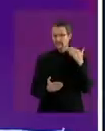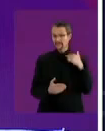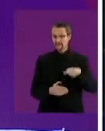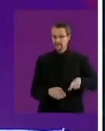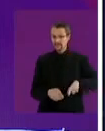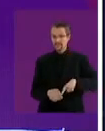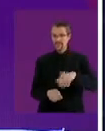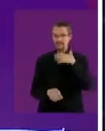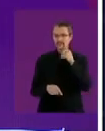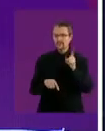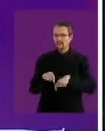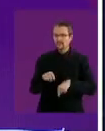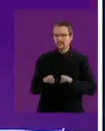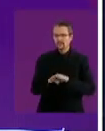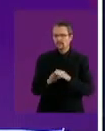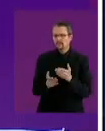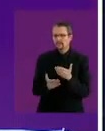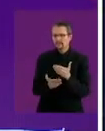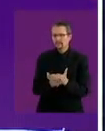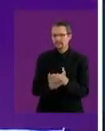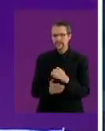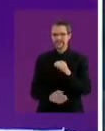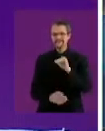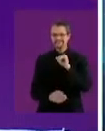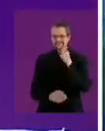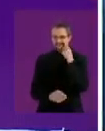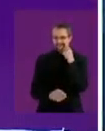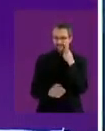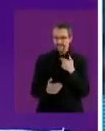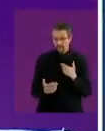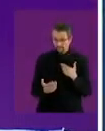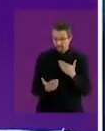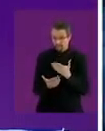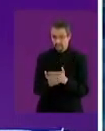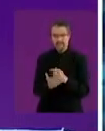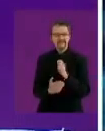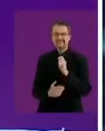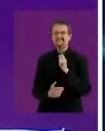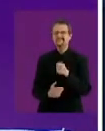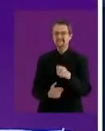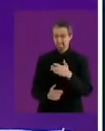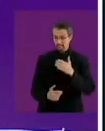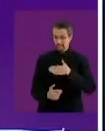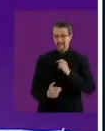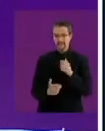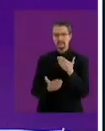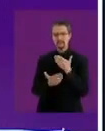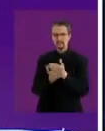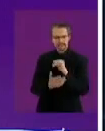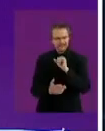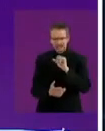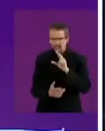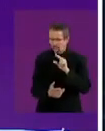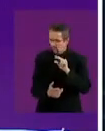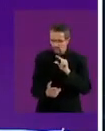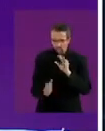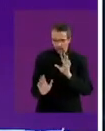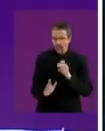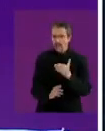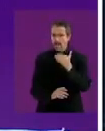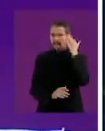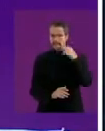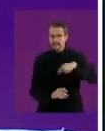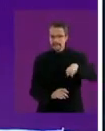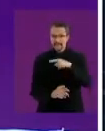Jaime Rodríguez El Bronco es decir parte Claudia chenan de ese de esa base electoral